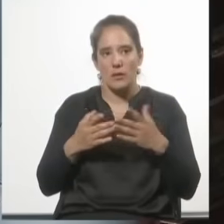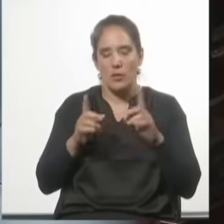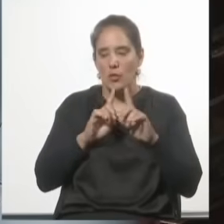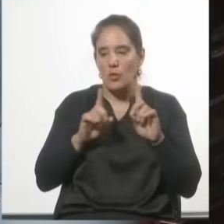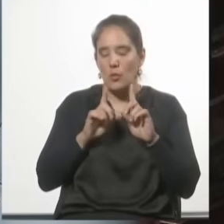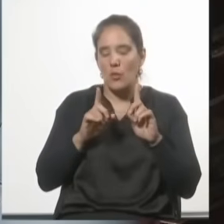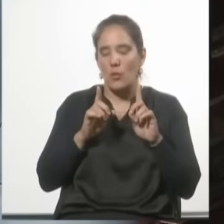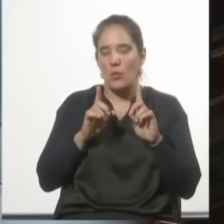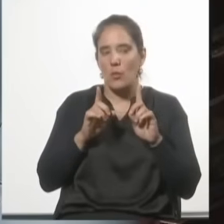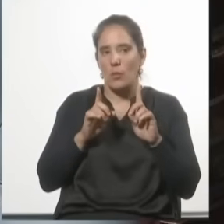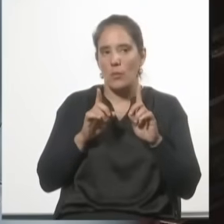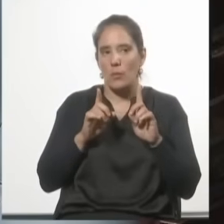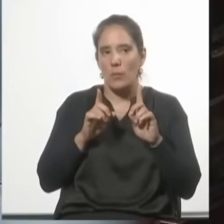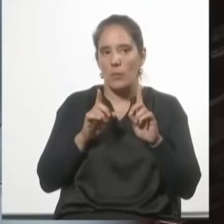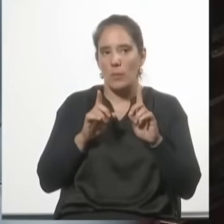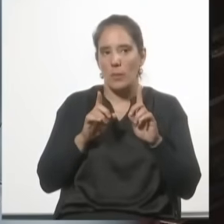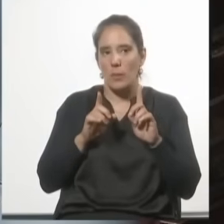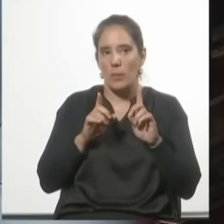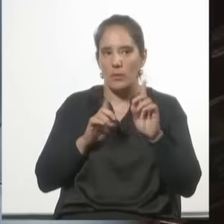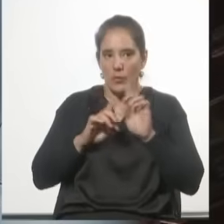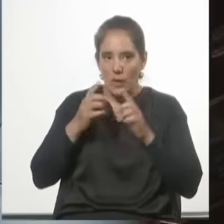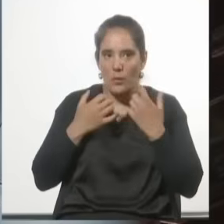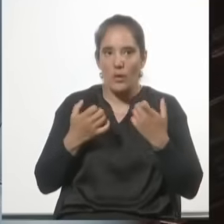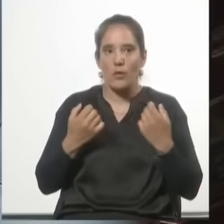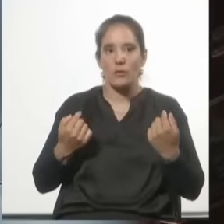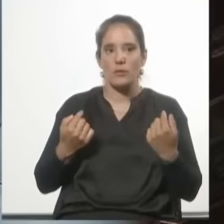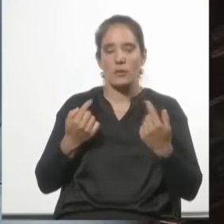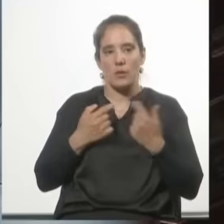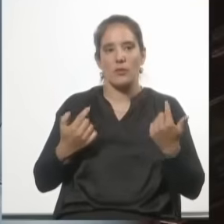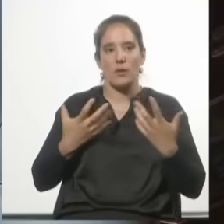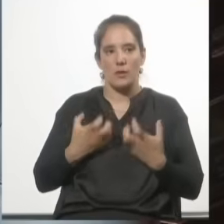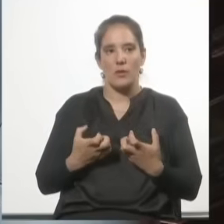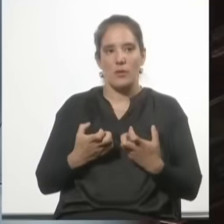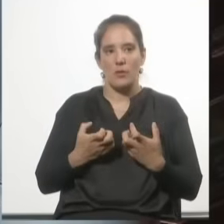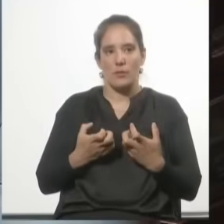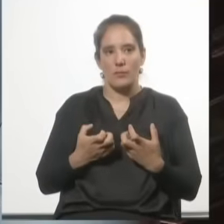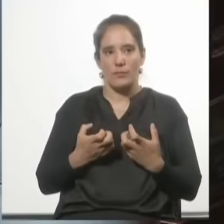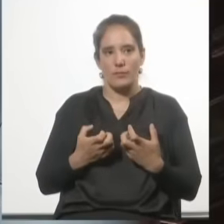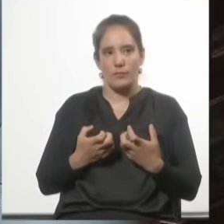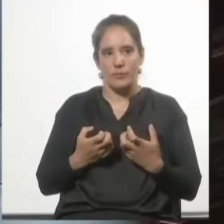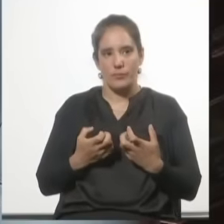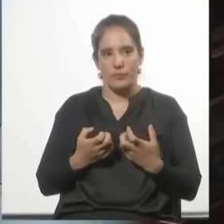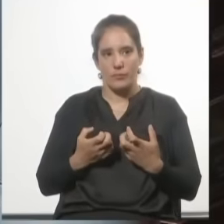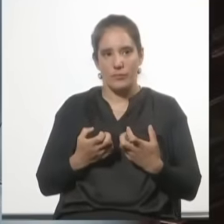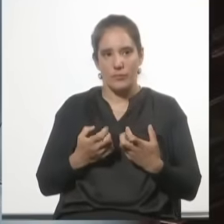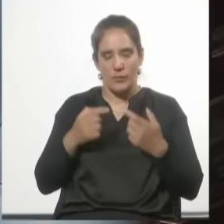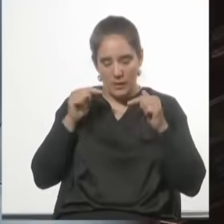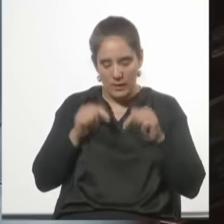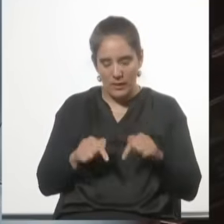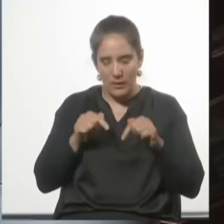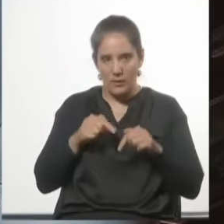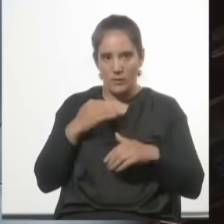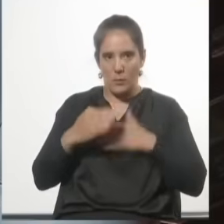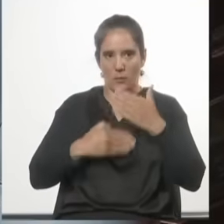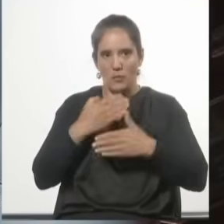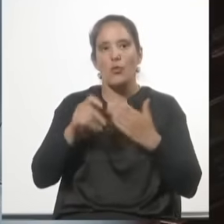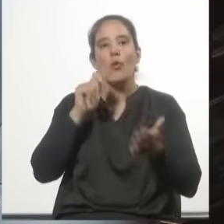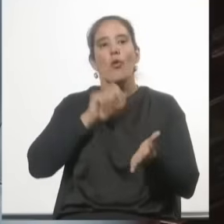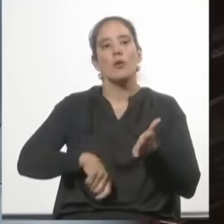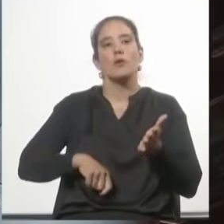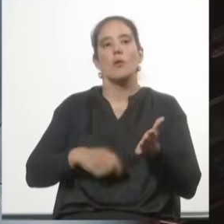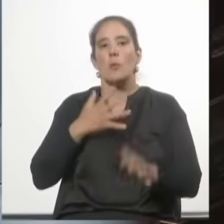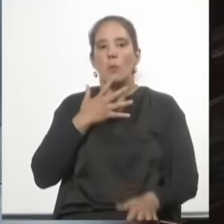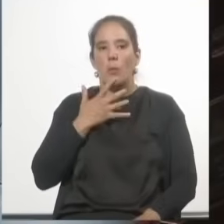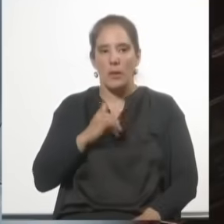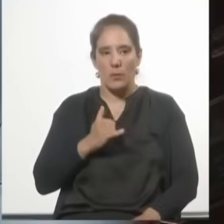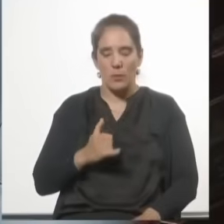dejar pasar algunas cosas que vienen en este proceso de contratación. Por